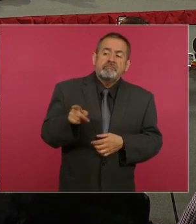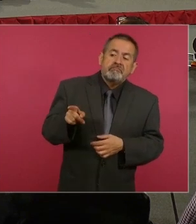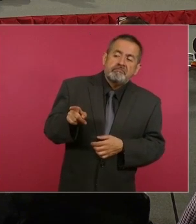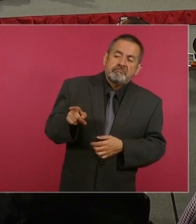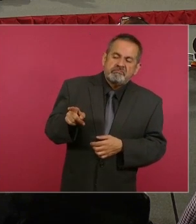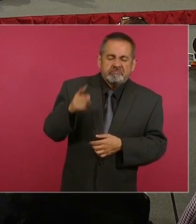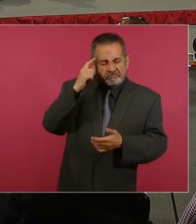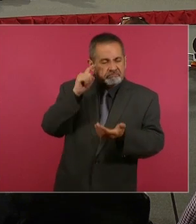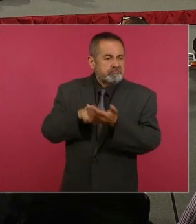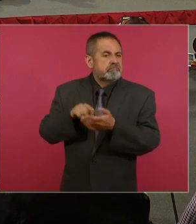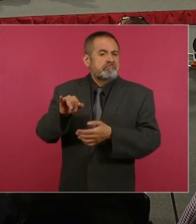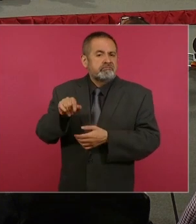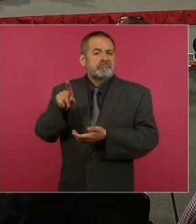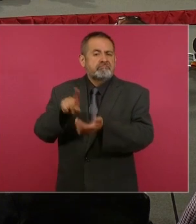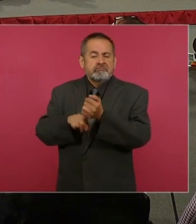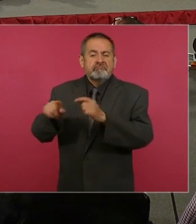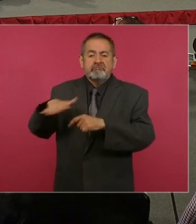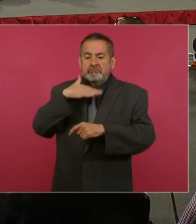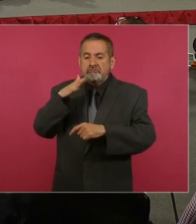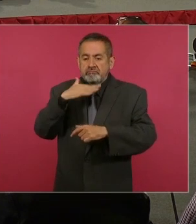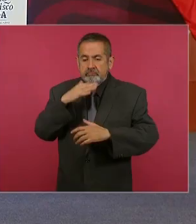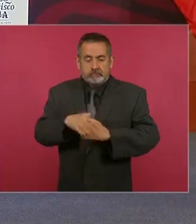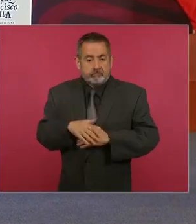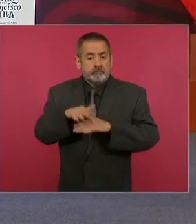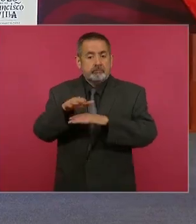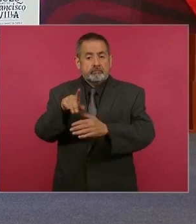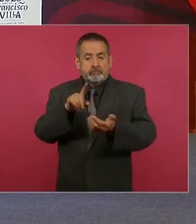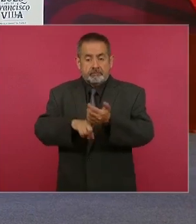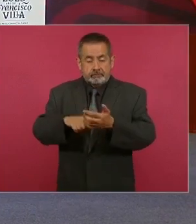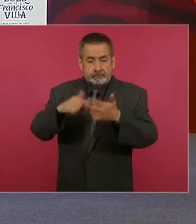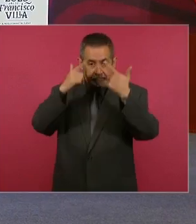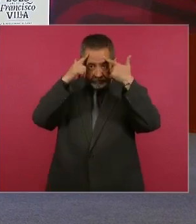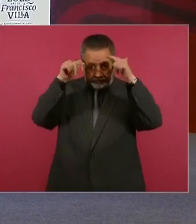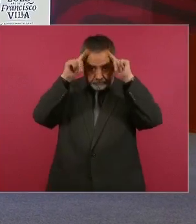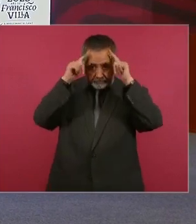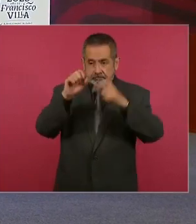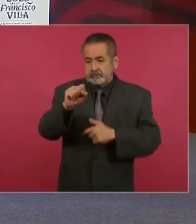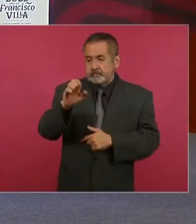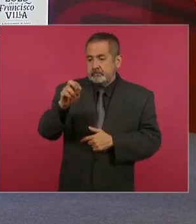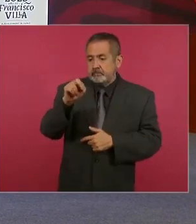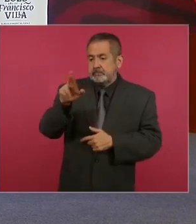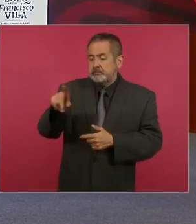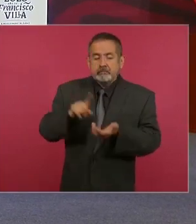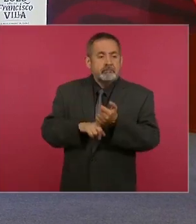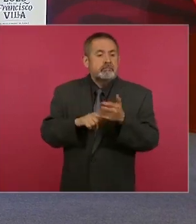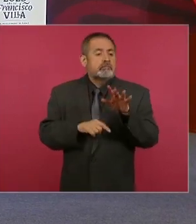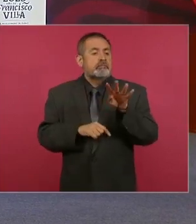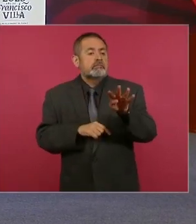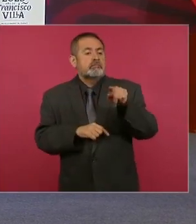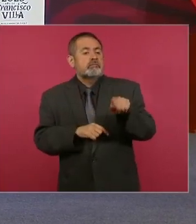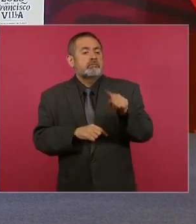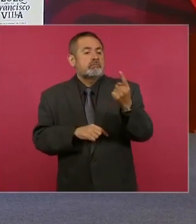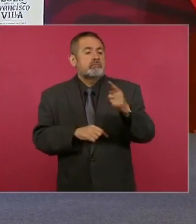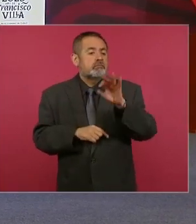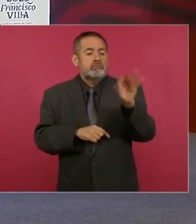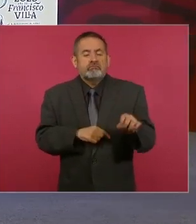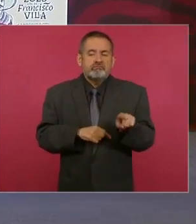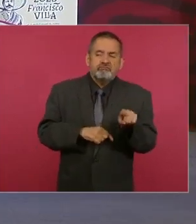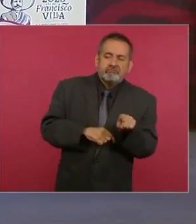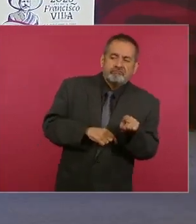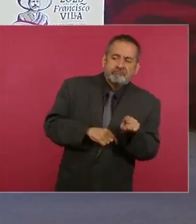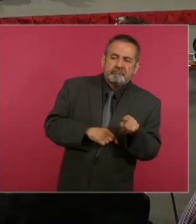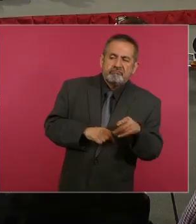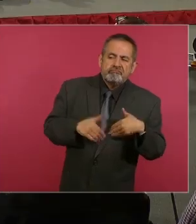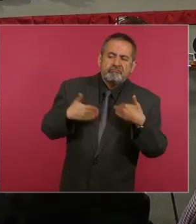el 25.1%, y en el caso de la Marina, pues menos del 20%, el 19.1%. Entonces,